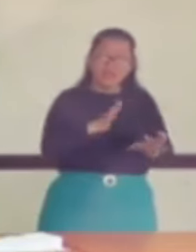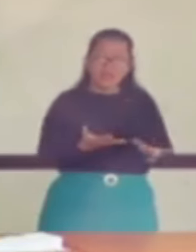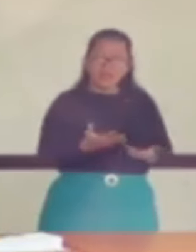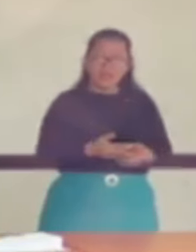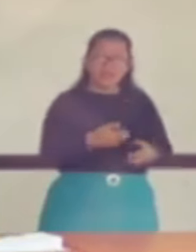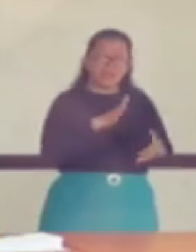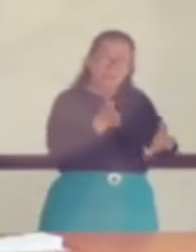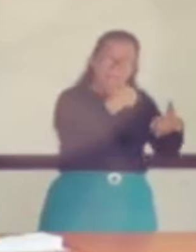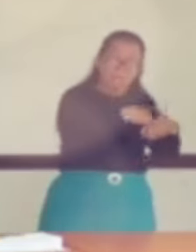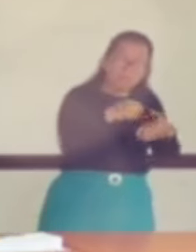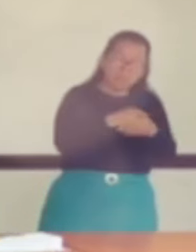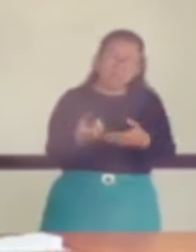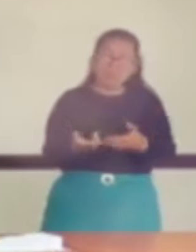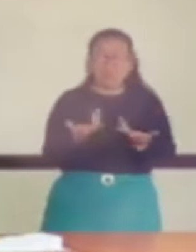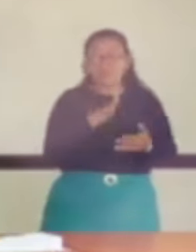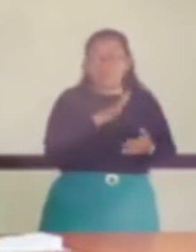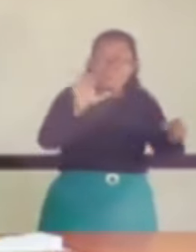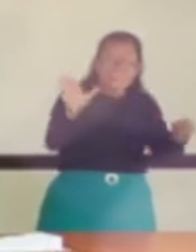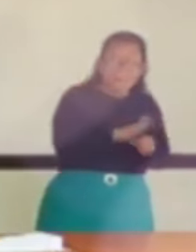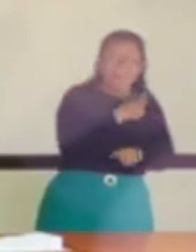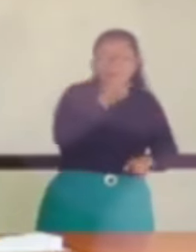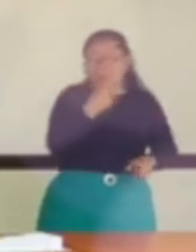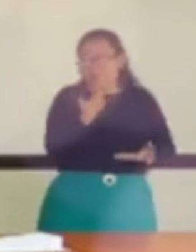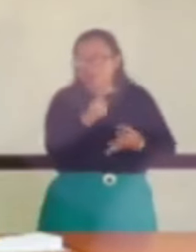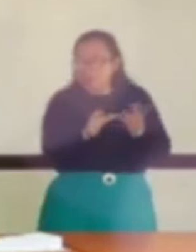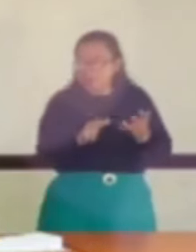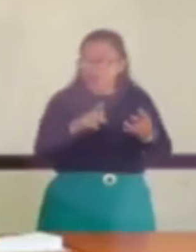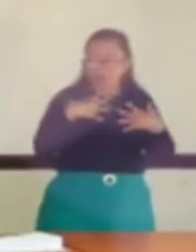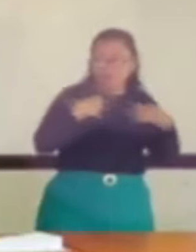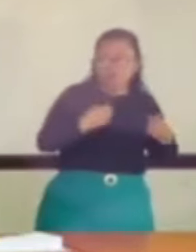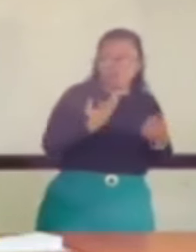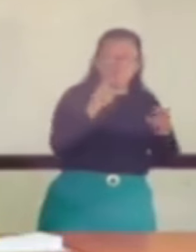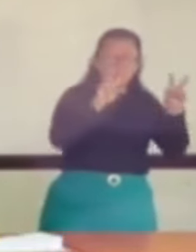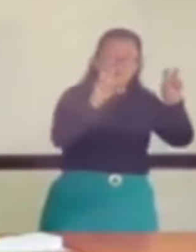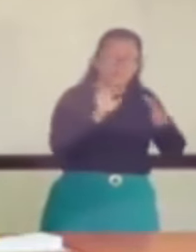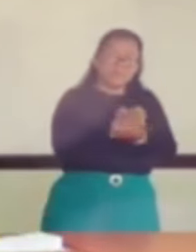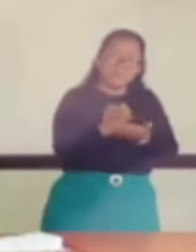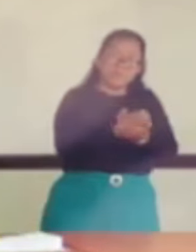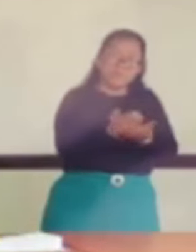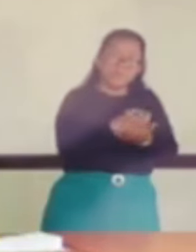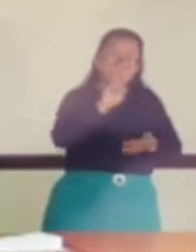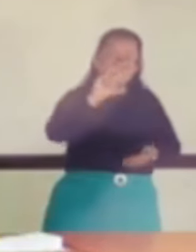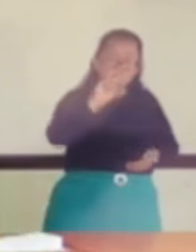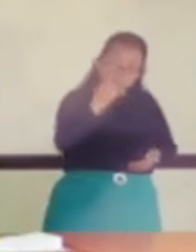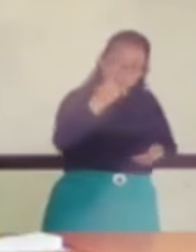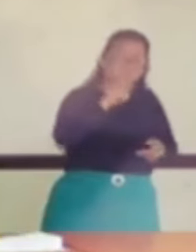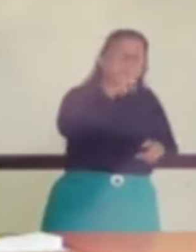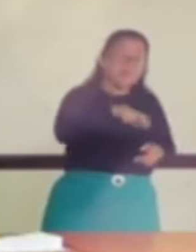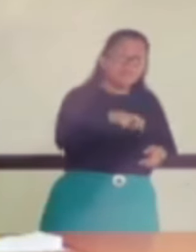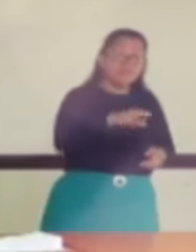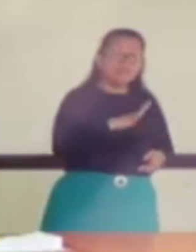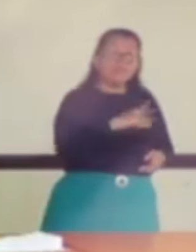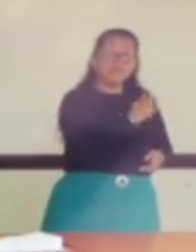que involucran el abastecer el sistema de salud pública está obviamente el económico. Segundo, las necesidades de la población,